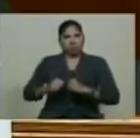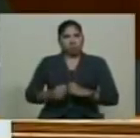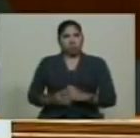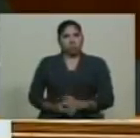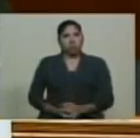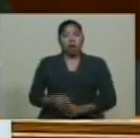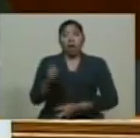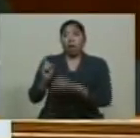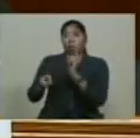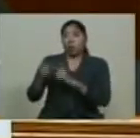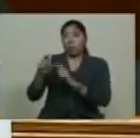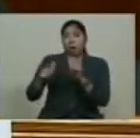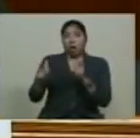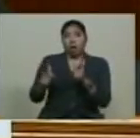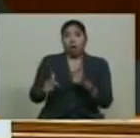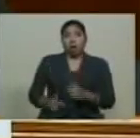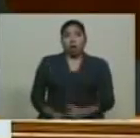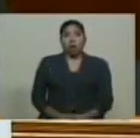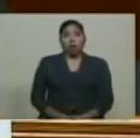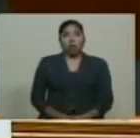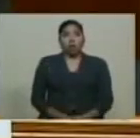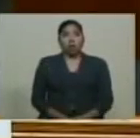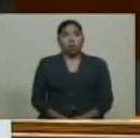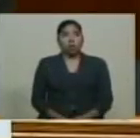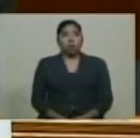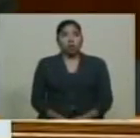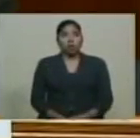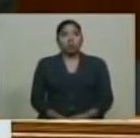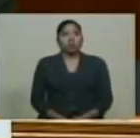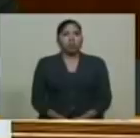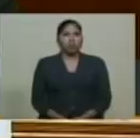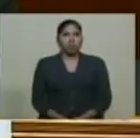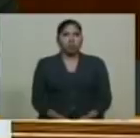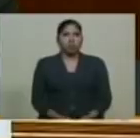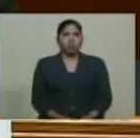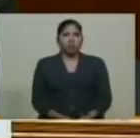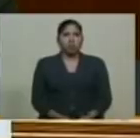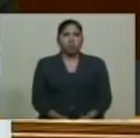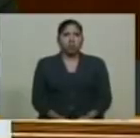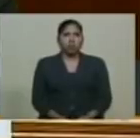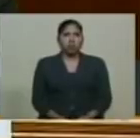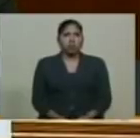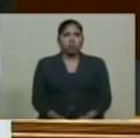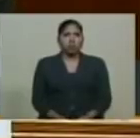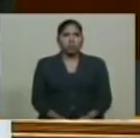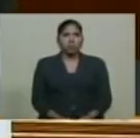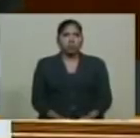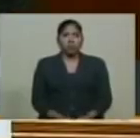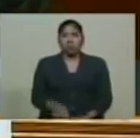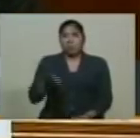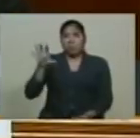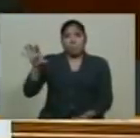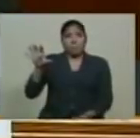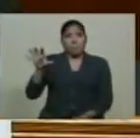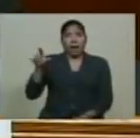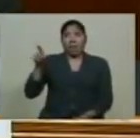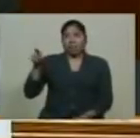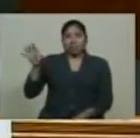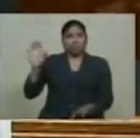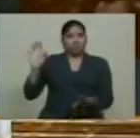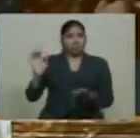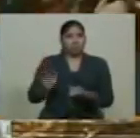dicen que seremos otro Vietnam. Seremos otro Vietnam. Nos convertiremos en la pesadilla de ellos.